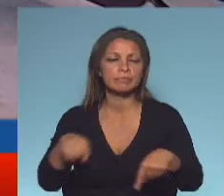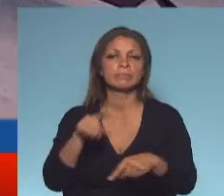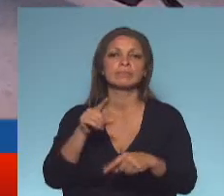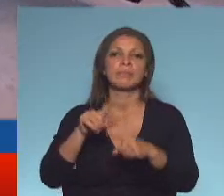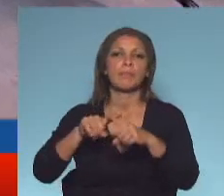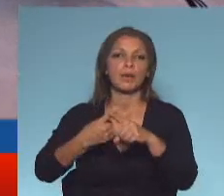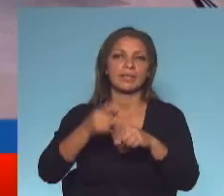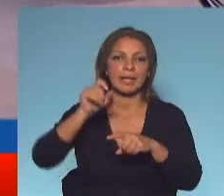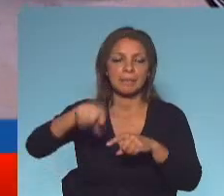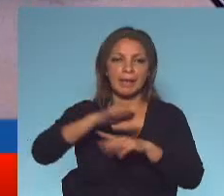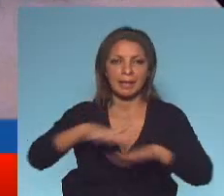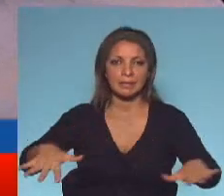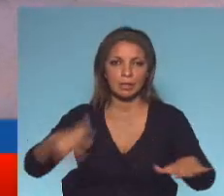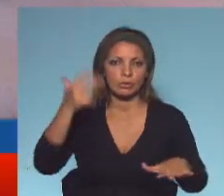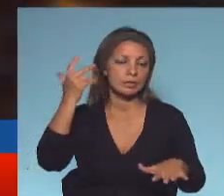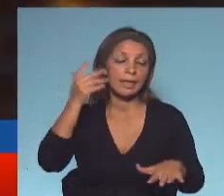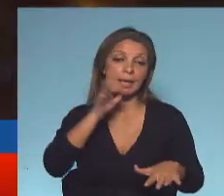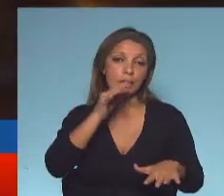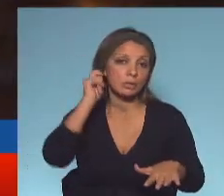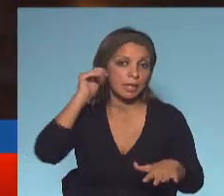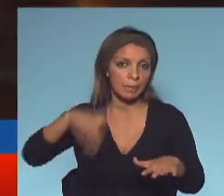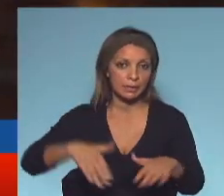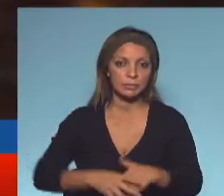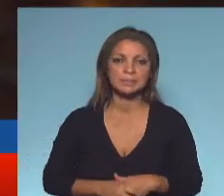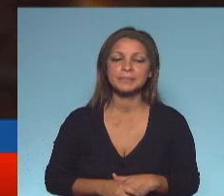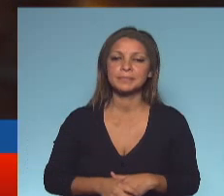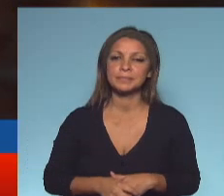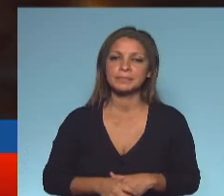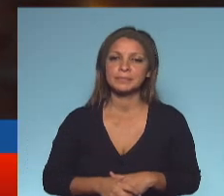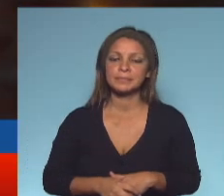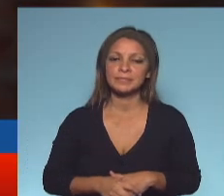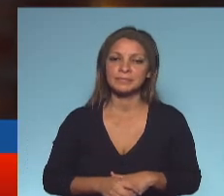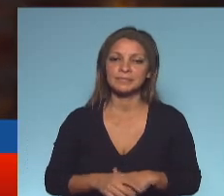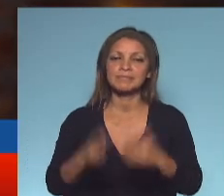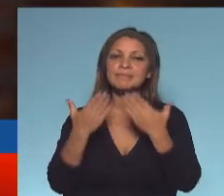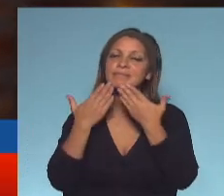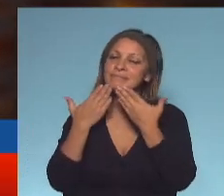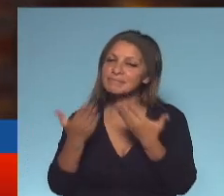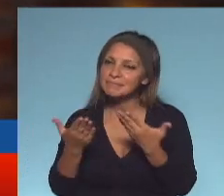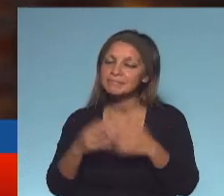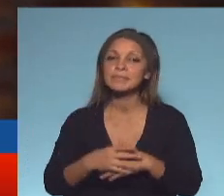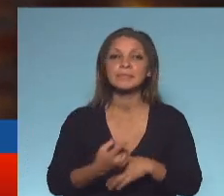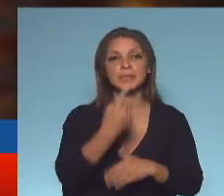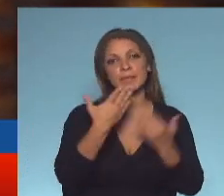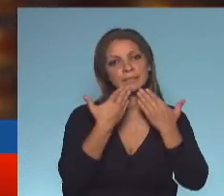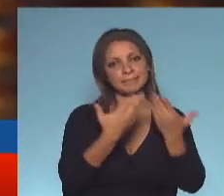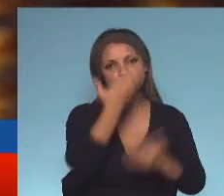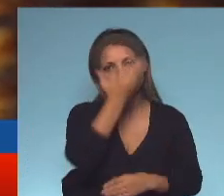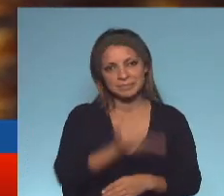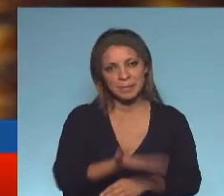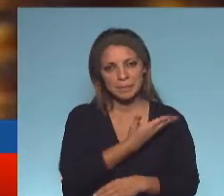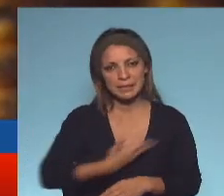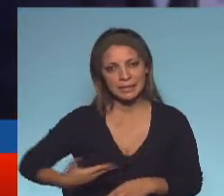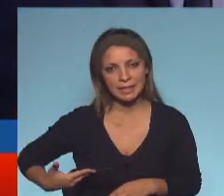las políticas para los menores de 14 años. Muchísimas gracias. Quiero agradecer al señor presidente de la Nación y por